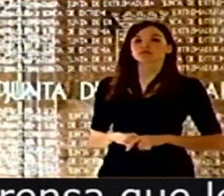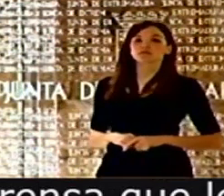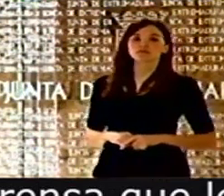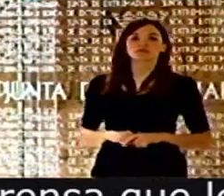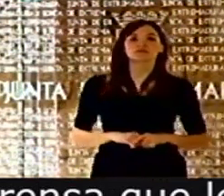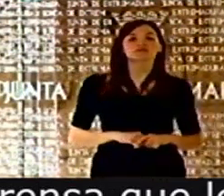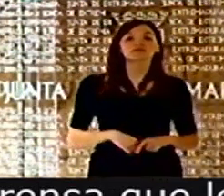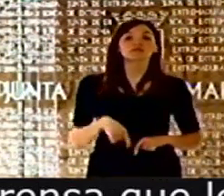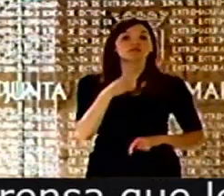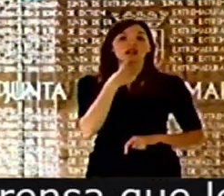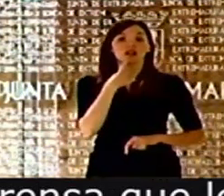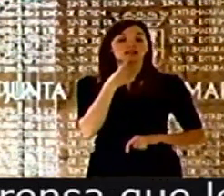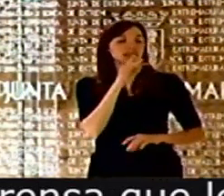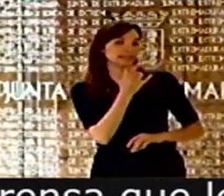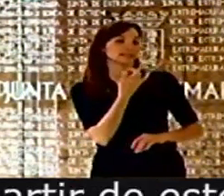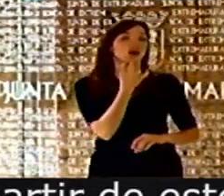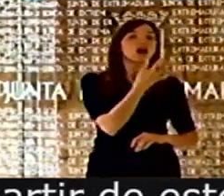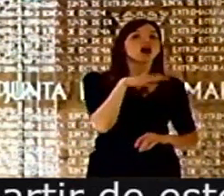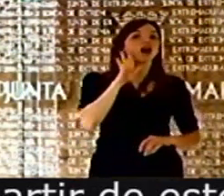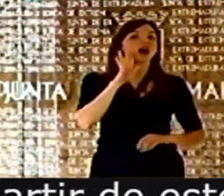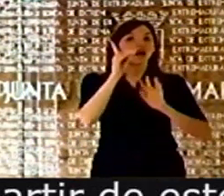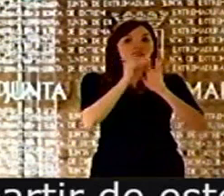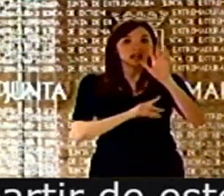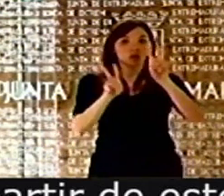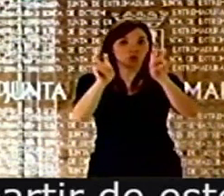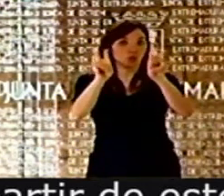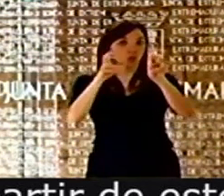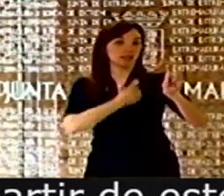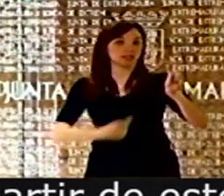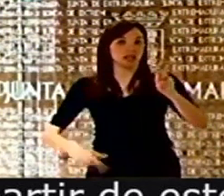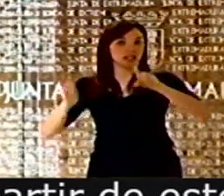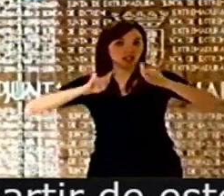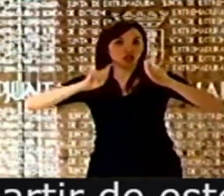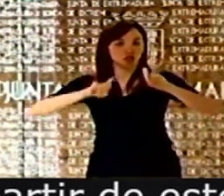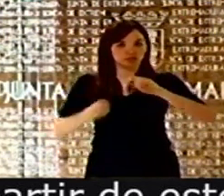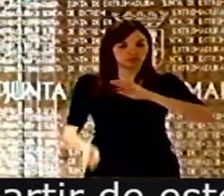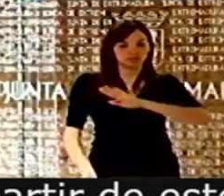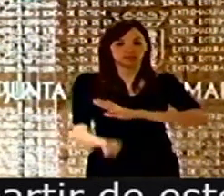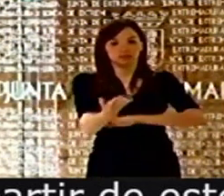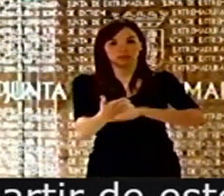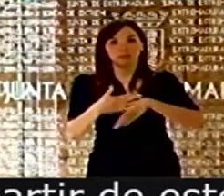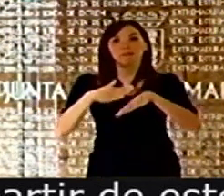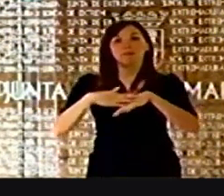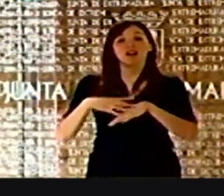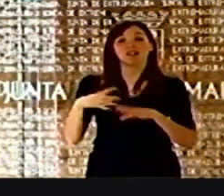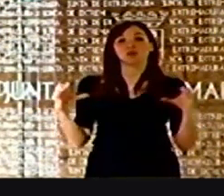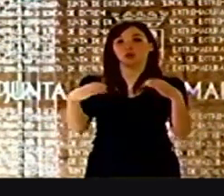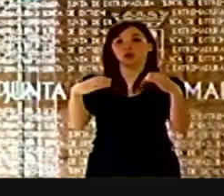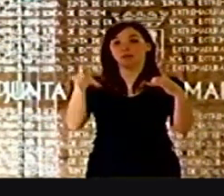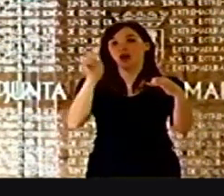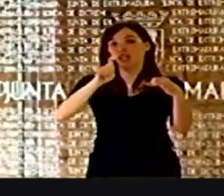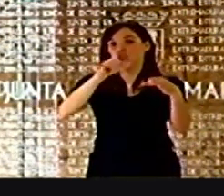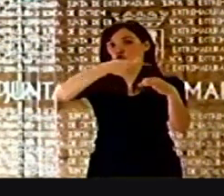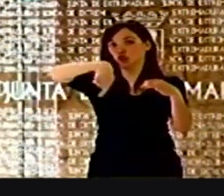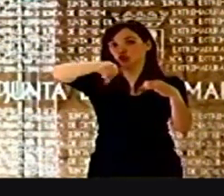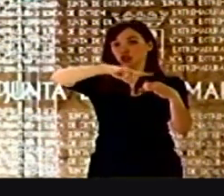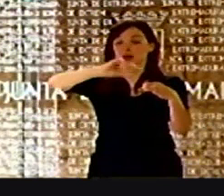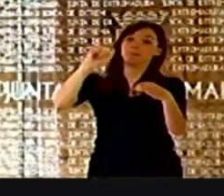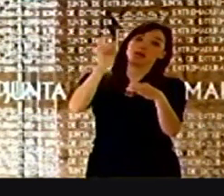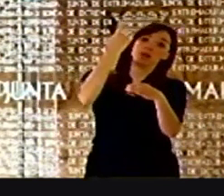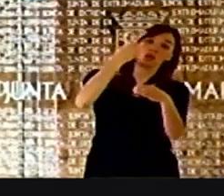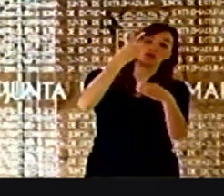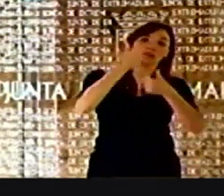Sí, ha dicho que este nuevo decreto de interino entra para los, vamos a decir, el cuerpo de maestros una vez que se haga este proceso